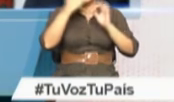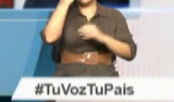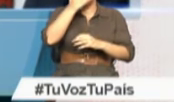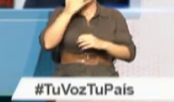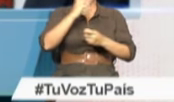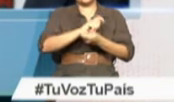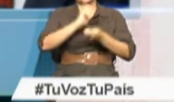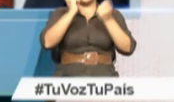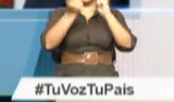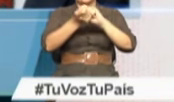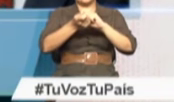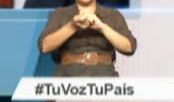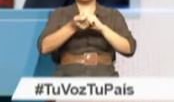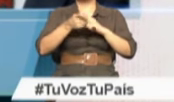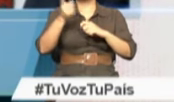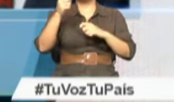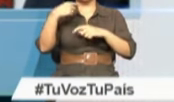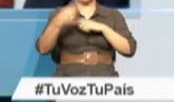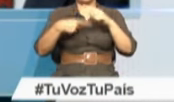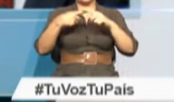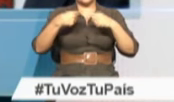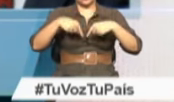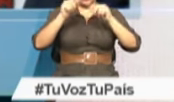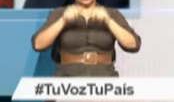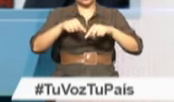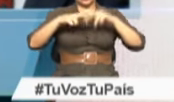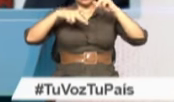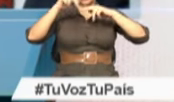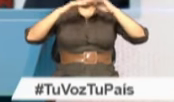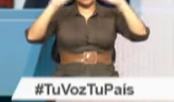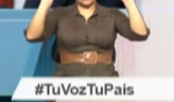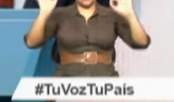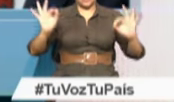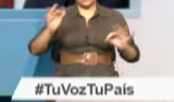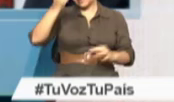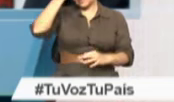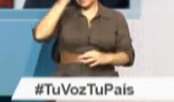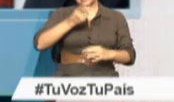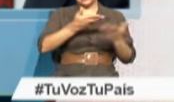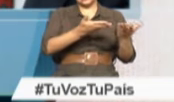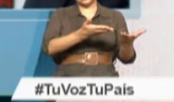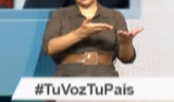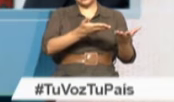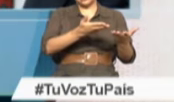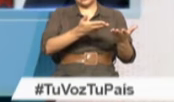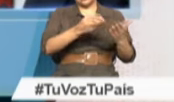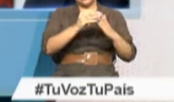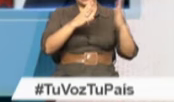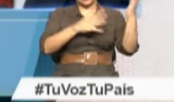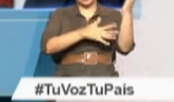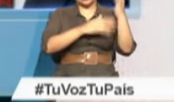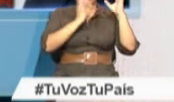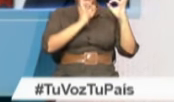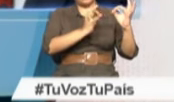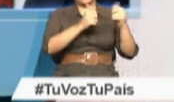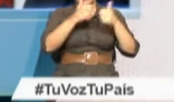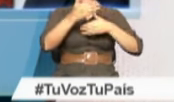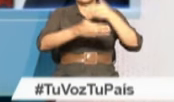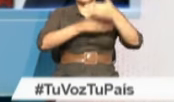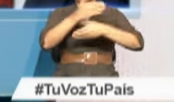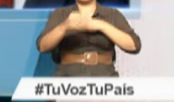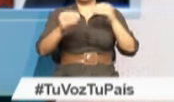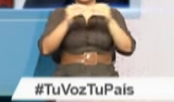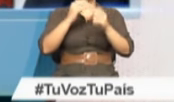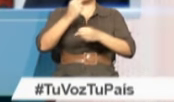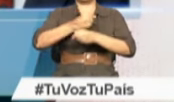repotenció la refinería el momento en que se construyó las hidroeléctricas, el momento en que se construyó los proyectos multipropósitos y muchas otras